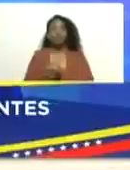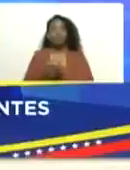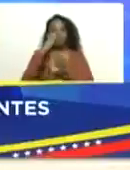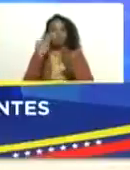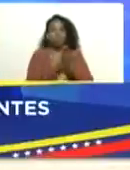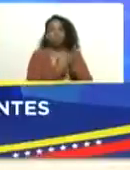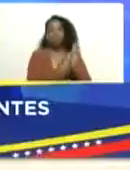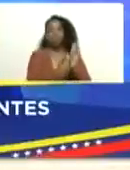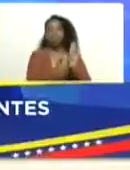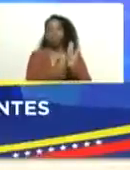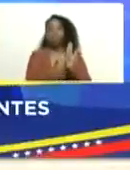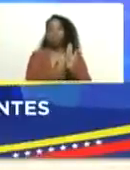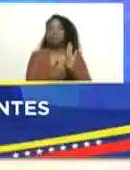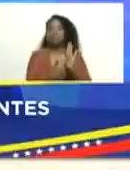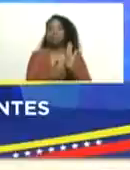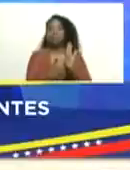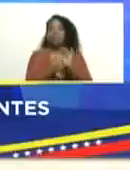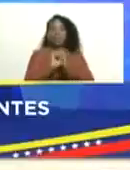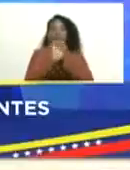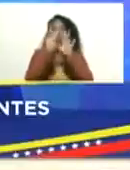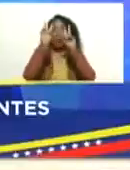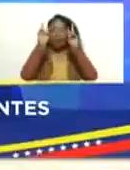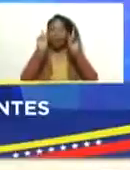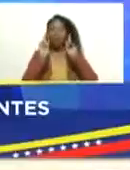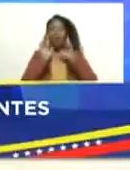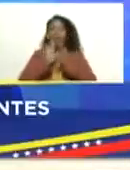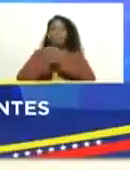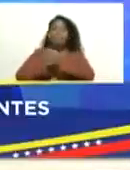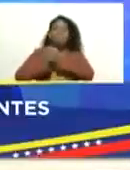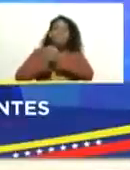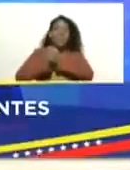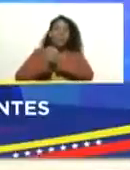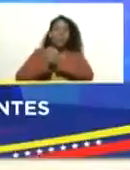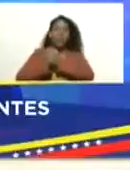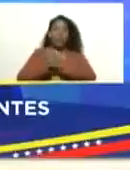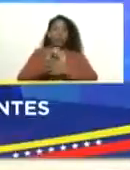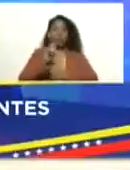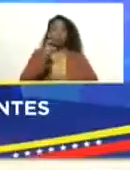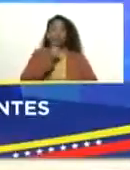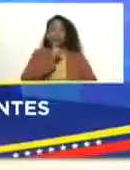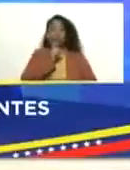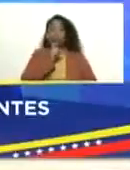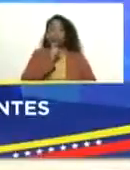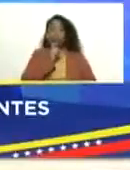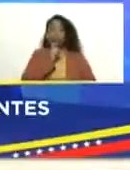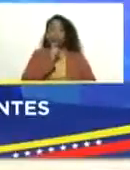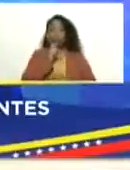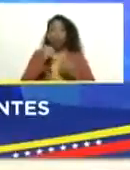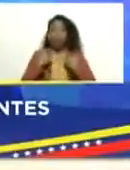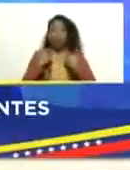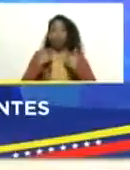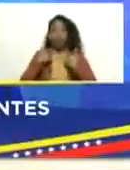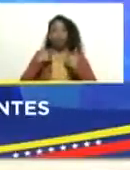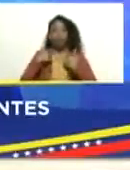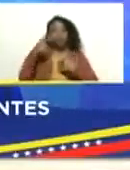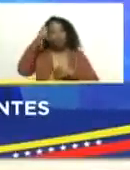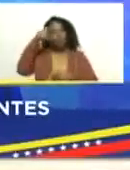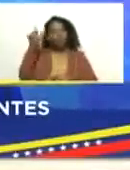demostrado, esta amistad, y somos amigos de tiempos difíciles del pueblo y el gobierno de